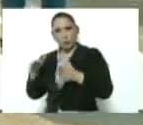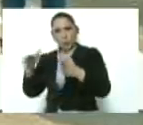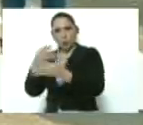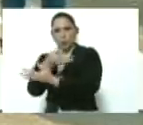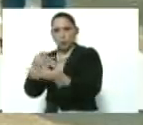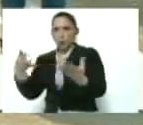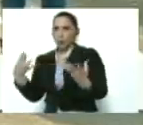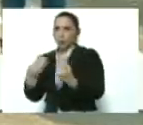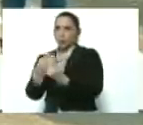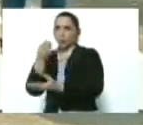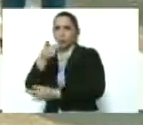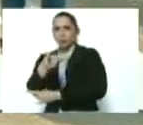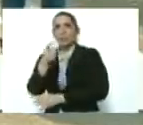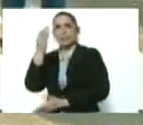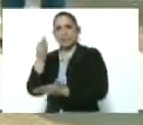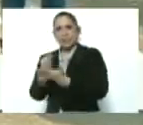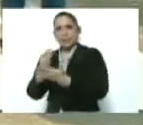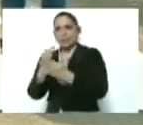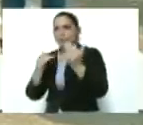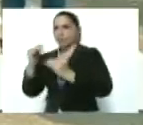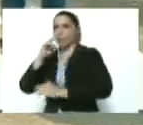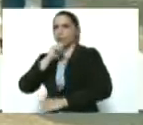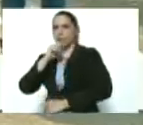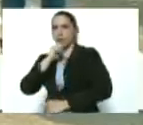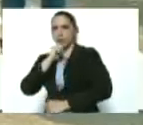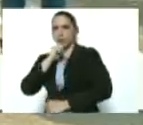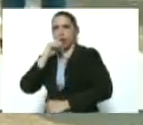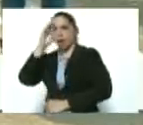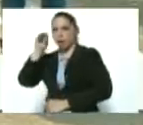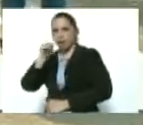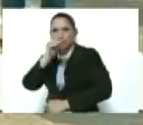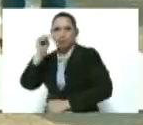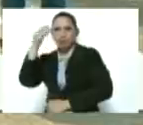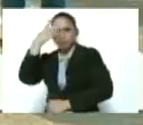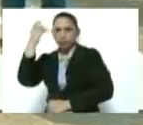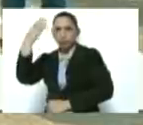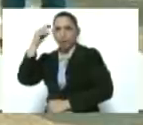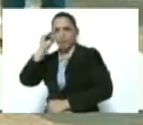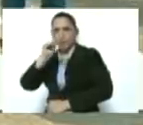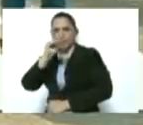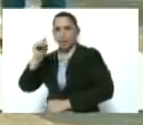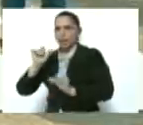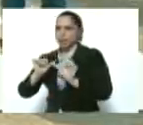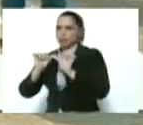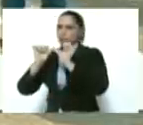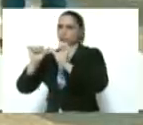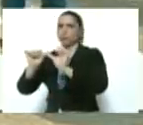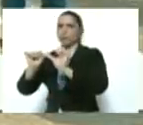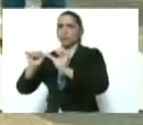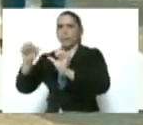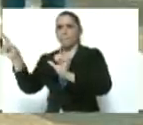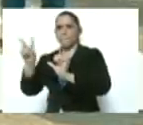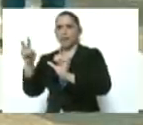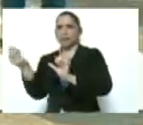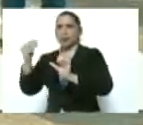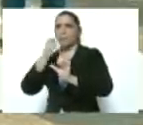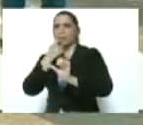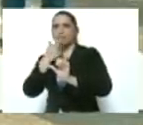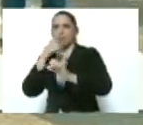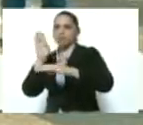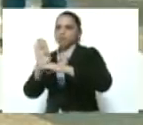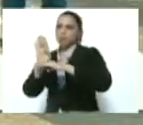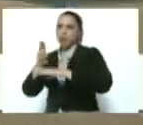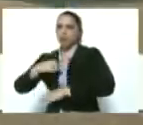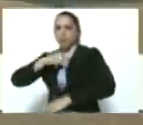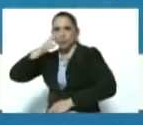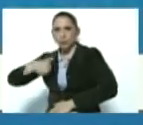junto a usted siempre para superar las dificultades dios lo bendiga presidente y sigamos poniendo a venezuela cada vez más rey y protegiendo